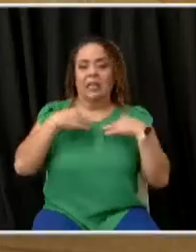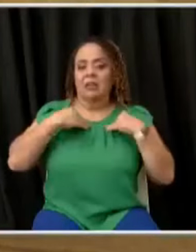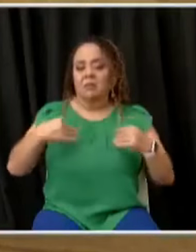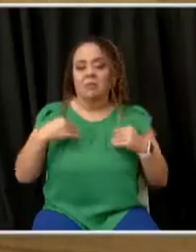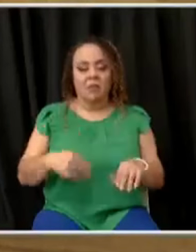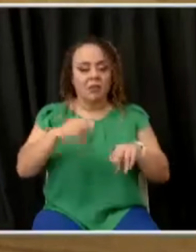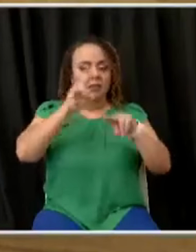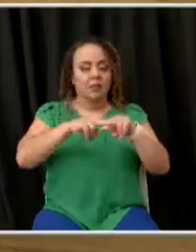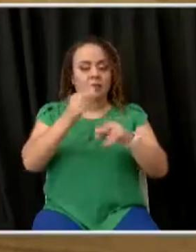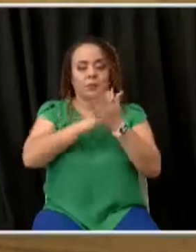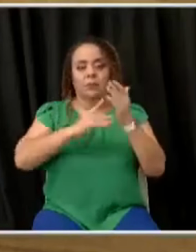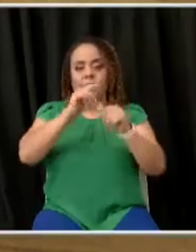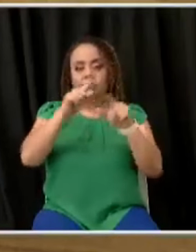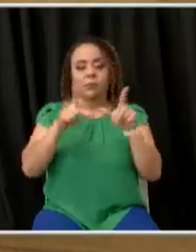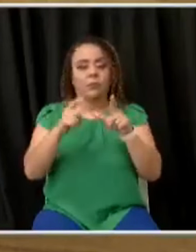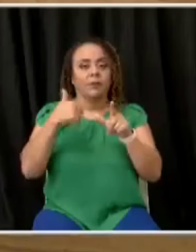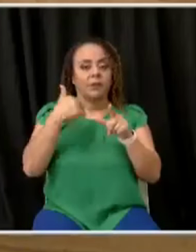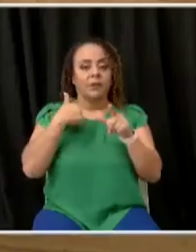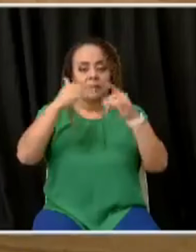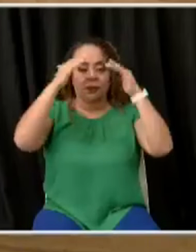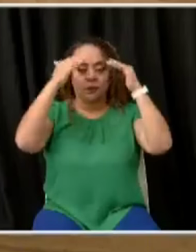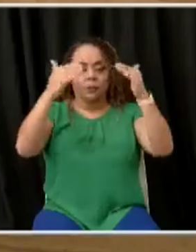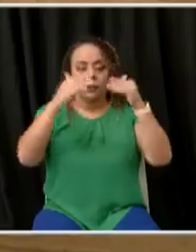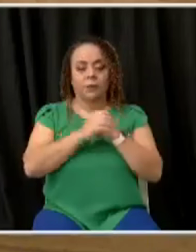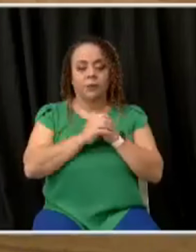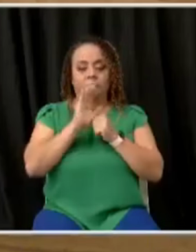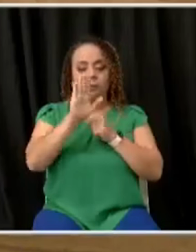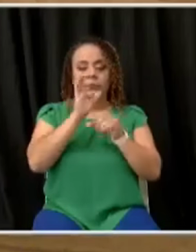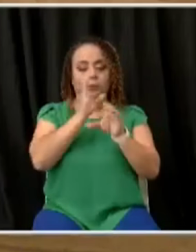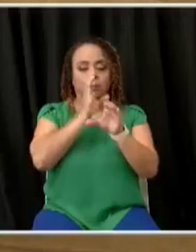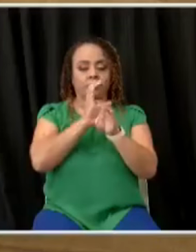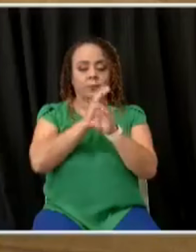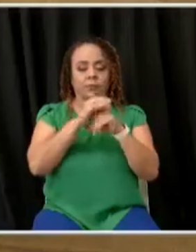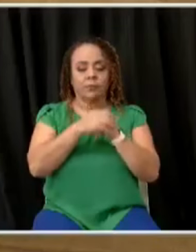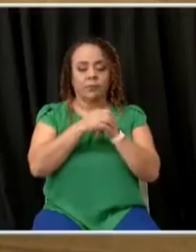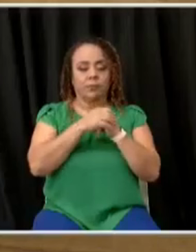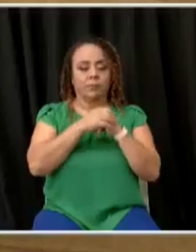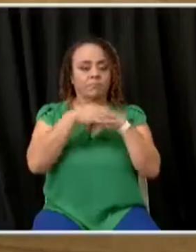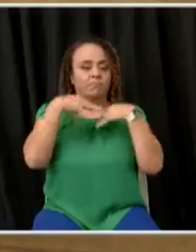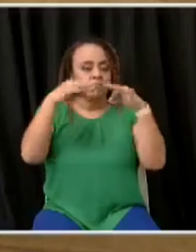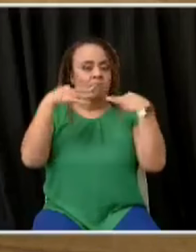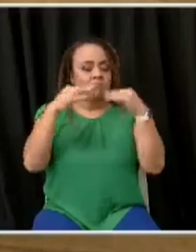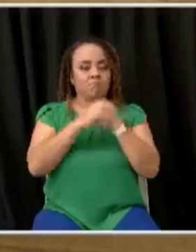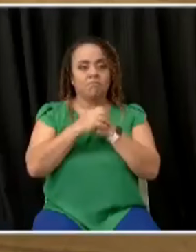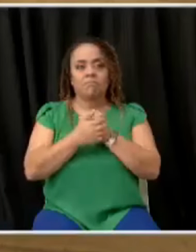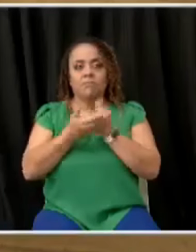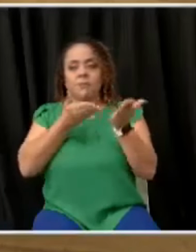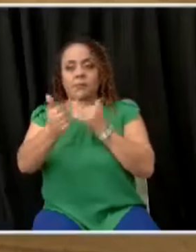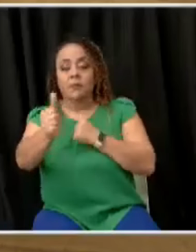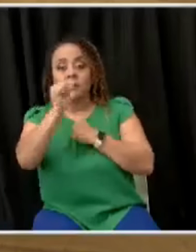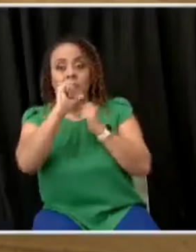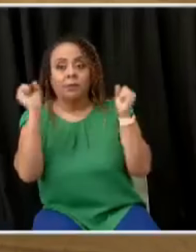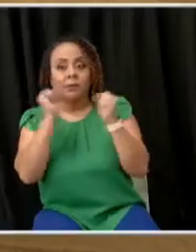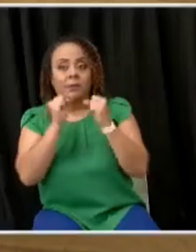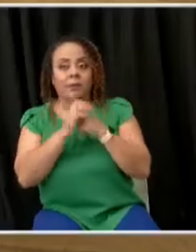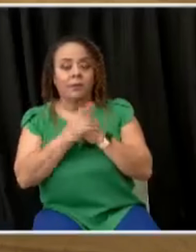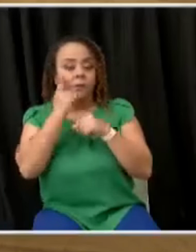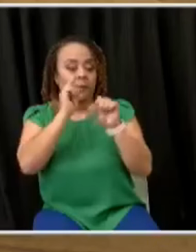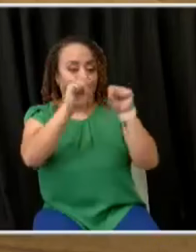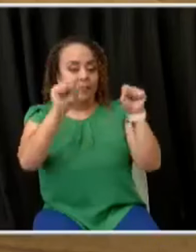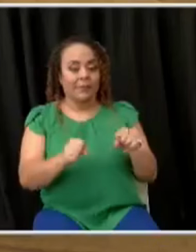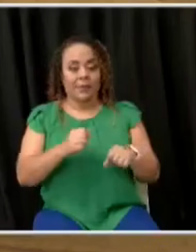en un lugar donde tenga sombra, que su cuerpo se refresque, dele agua fría para que el